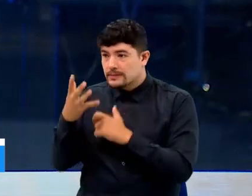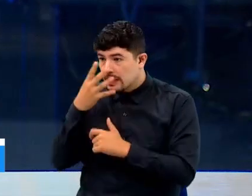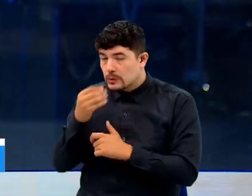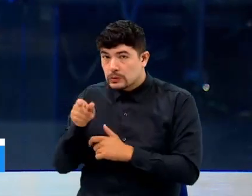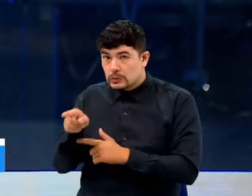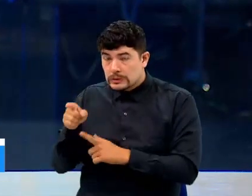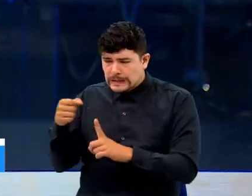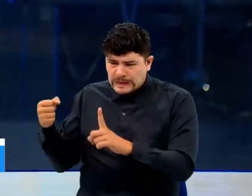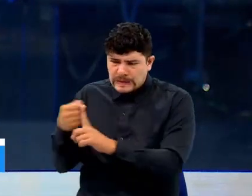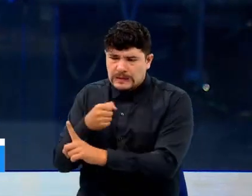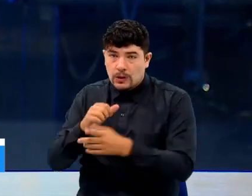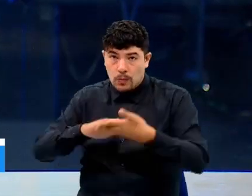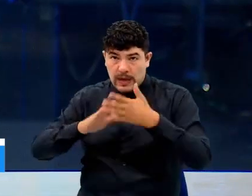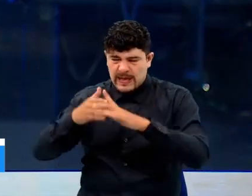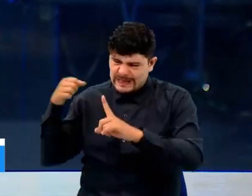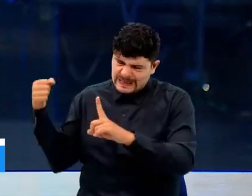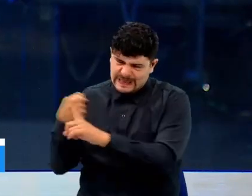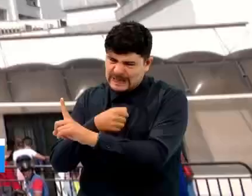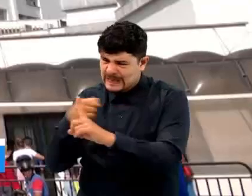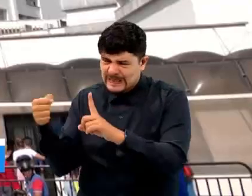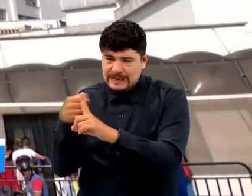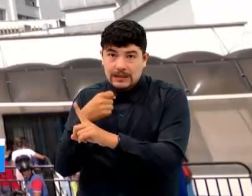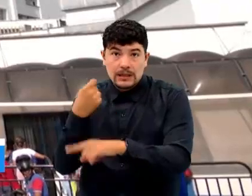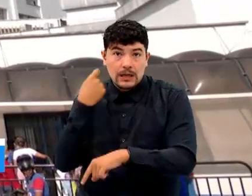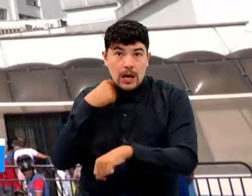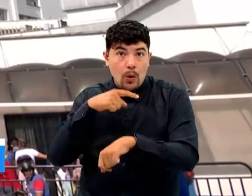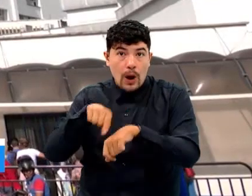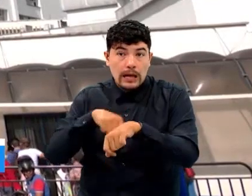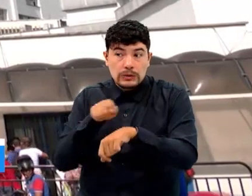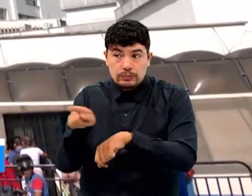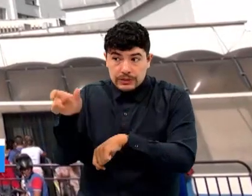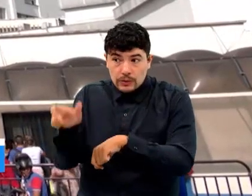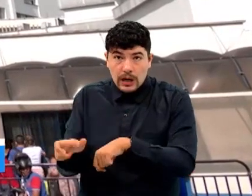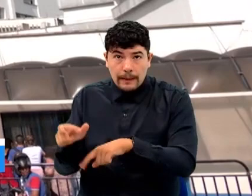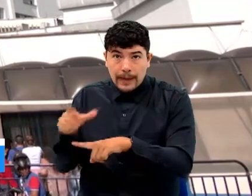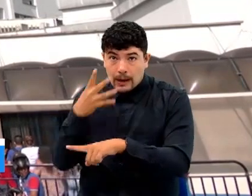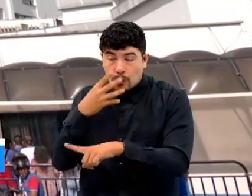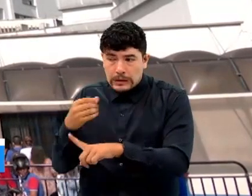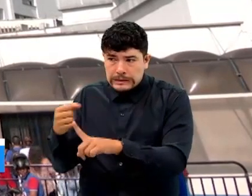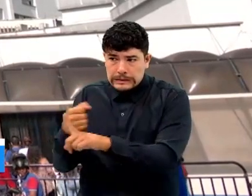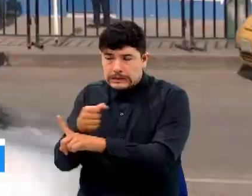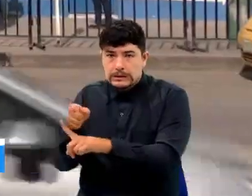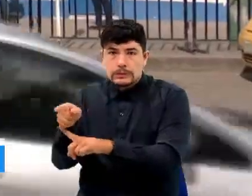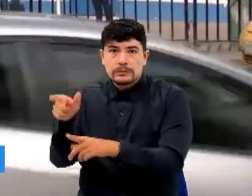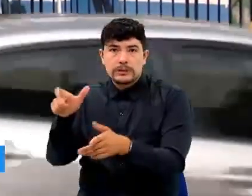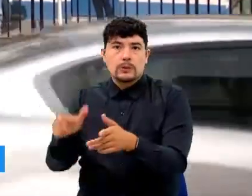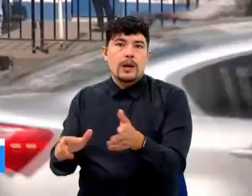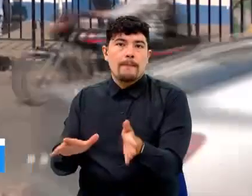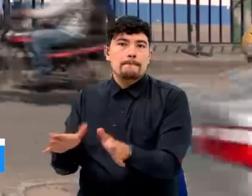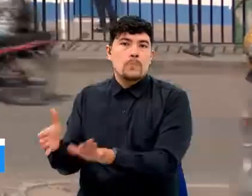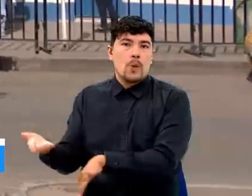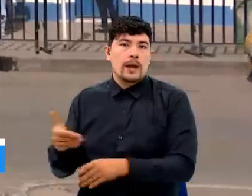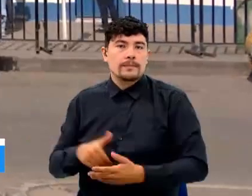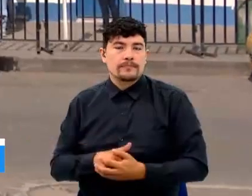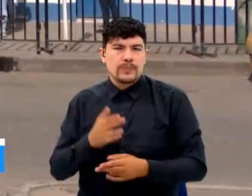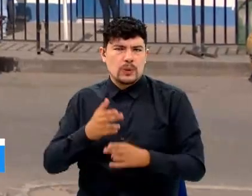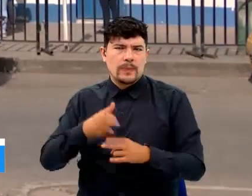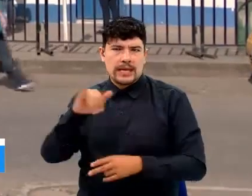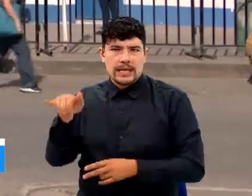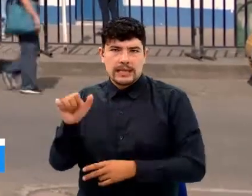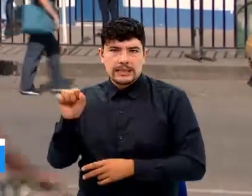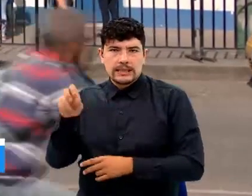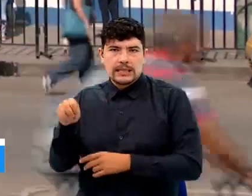caso de uno de ellos en las últimas horas murió Jean Carlos Martínez Méndez en el Hospital